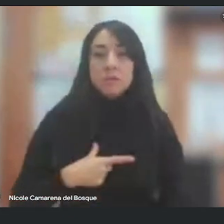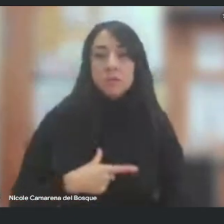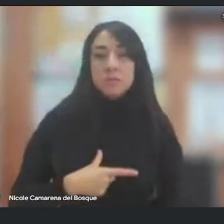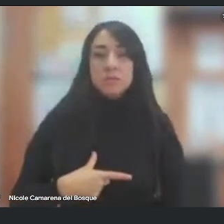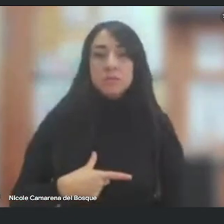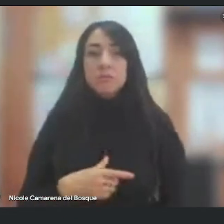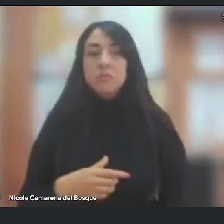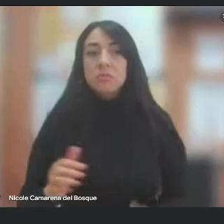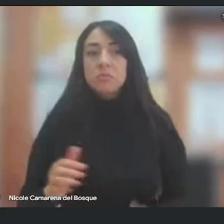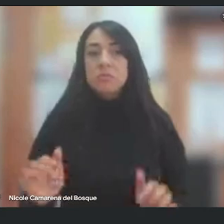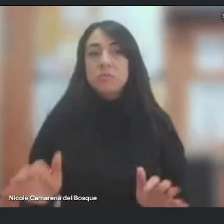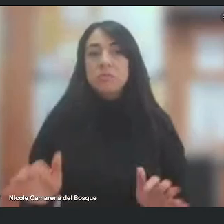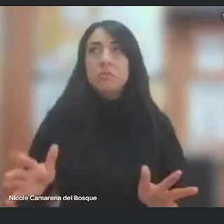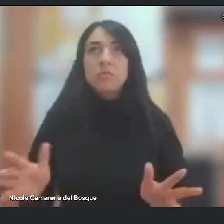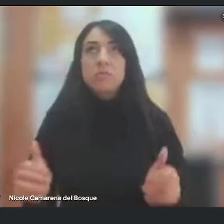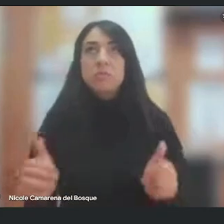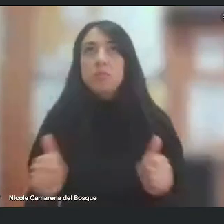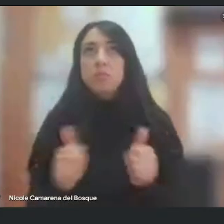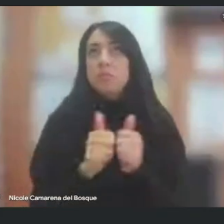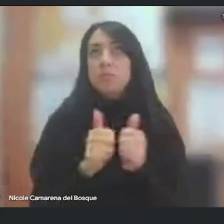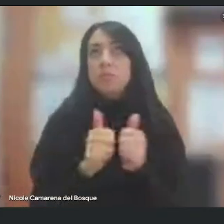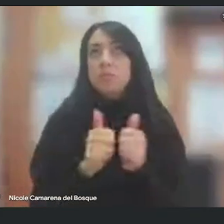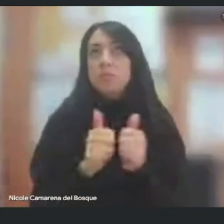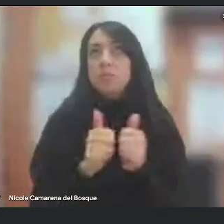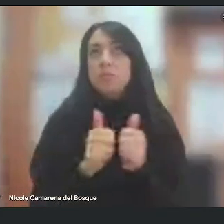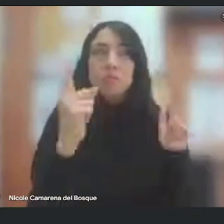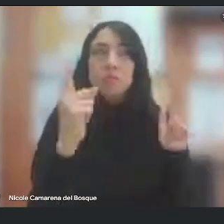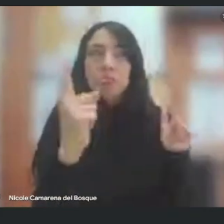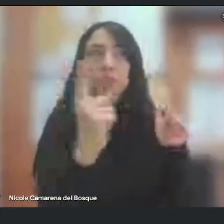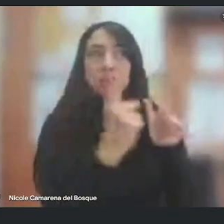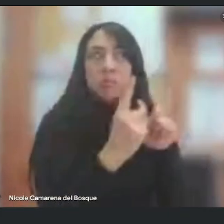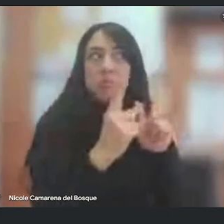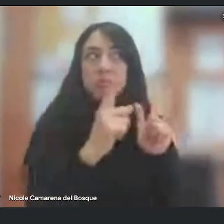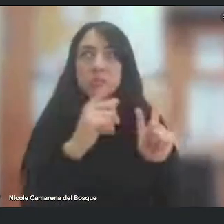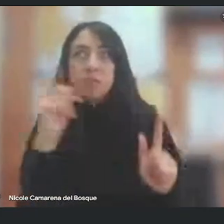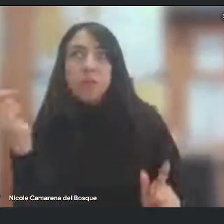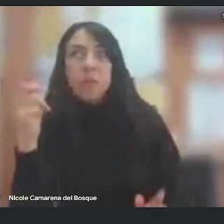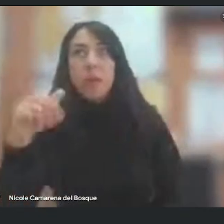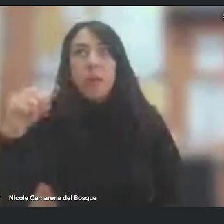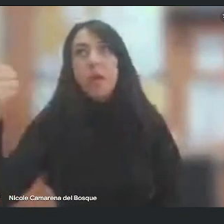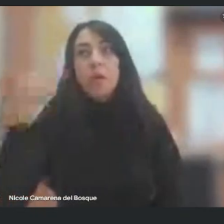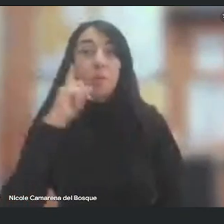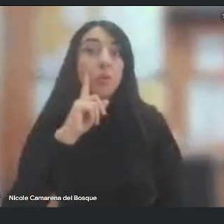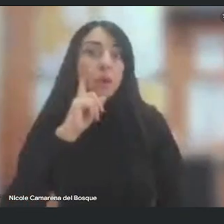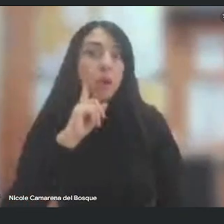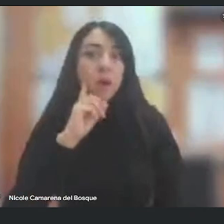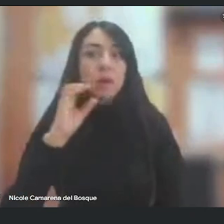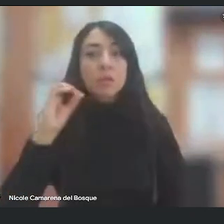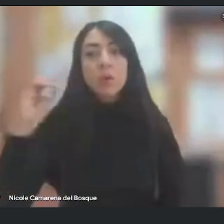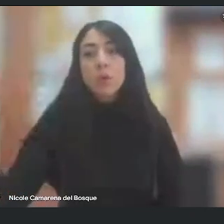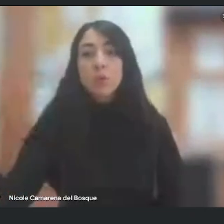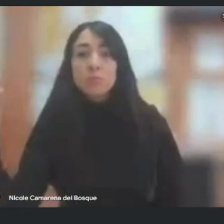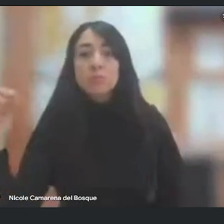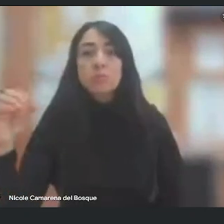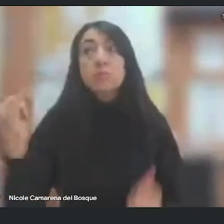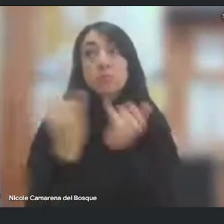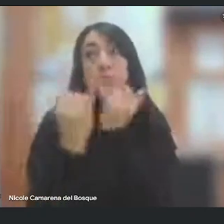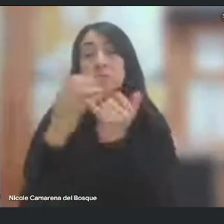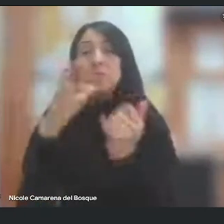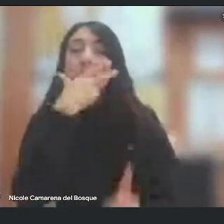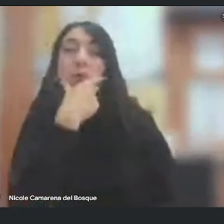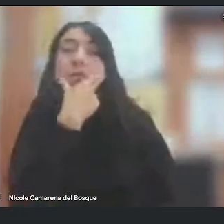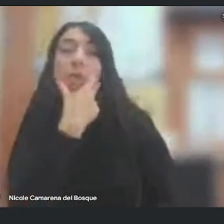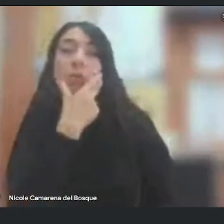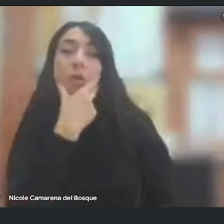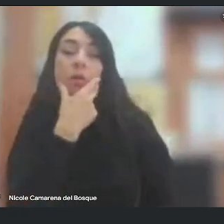del género, hay mayor aceptación social, siempre ha habido, acerca de la sexualidad en hombres con discapacidad